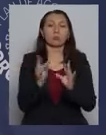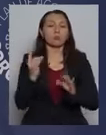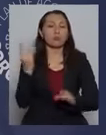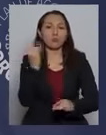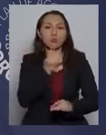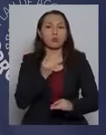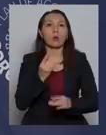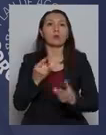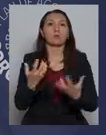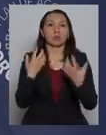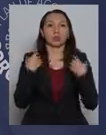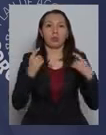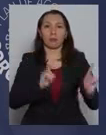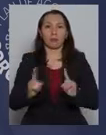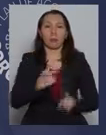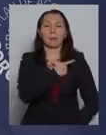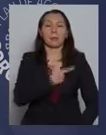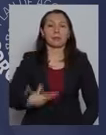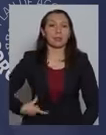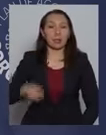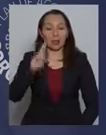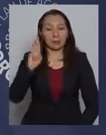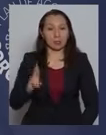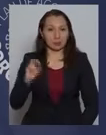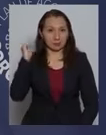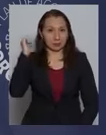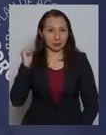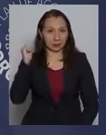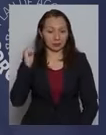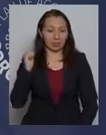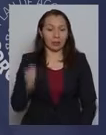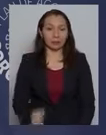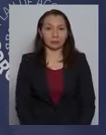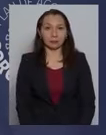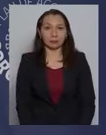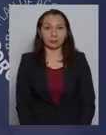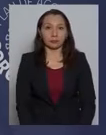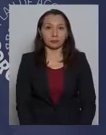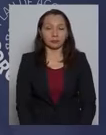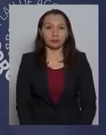Su Excelencia el Presidente de la República, el señor Sebastián Piñera.